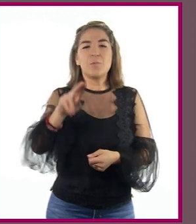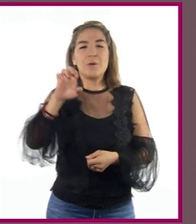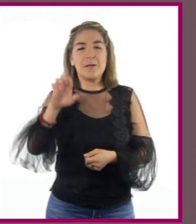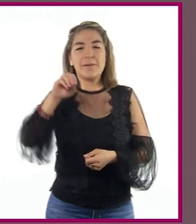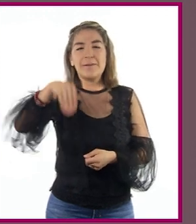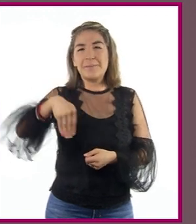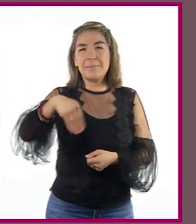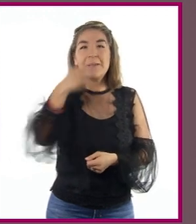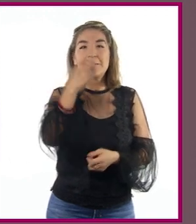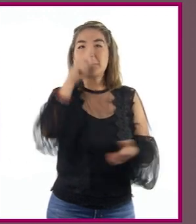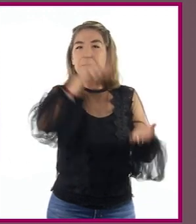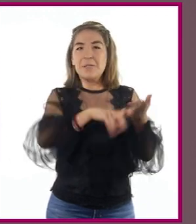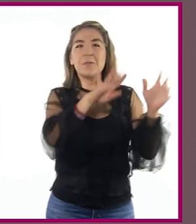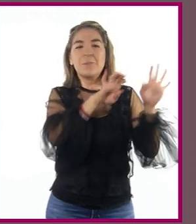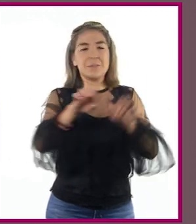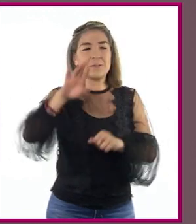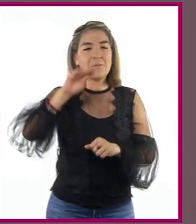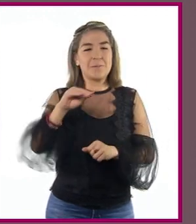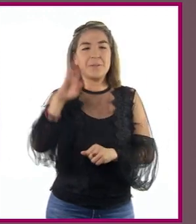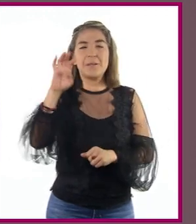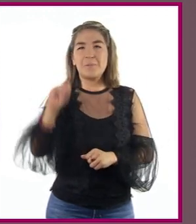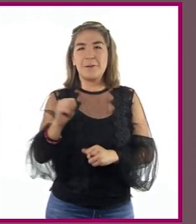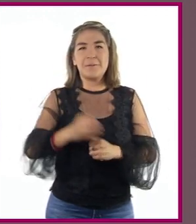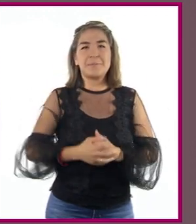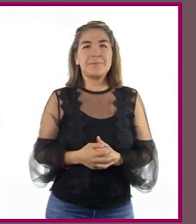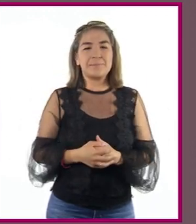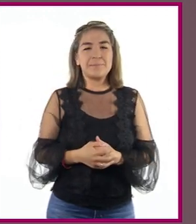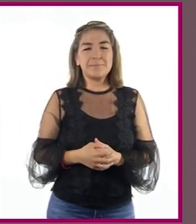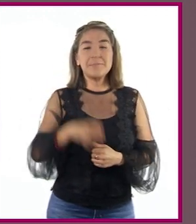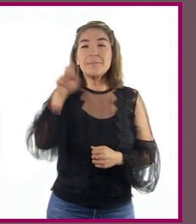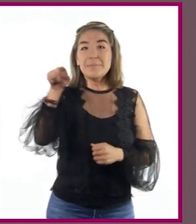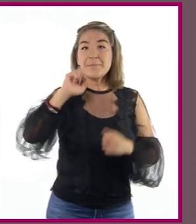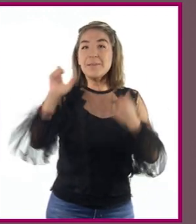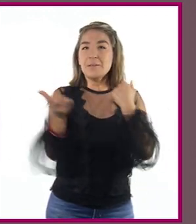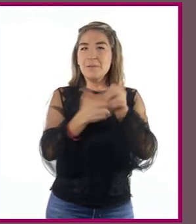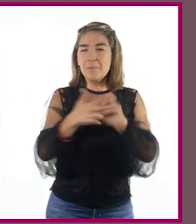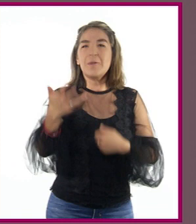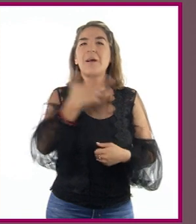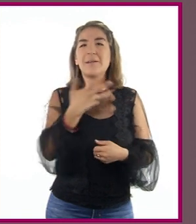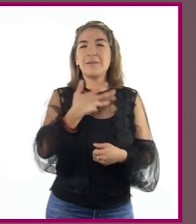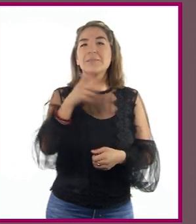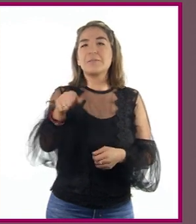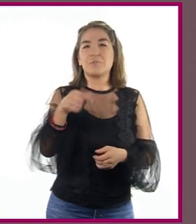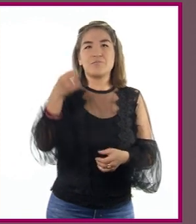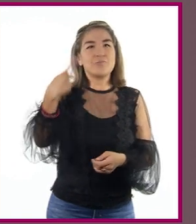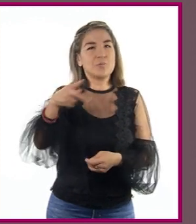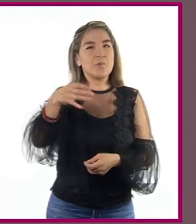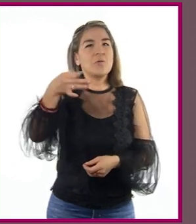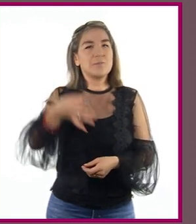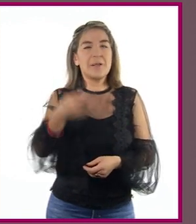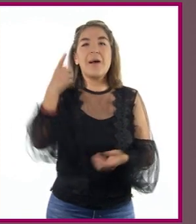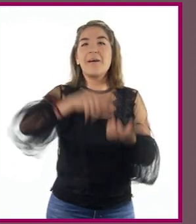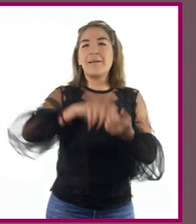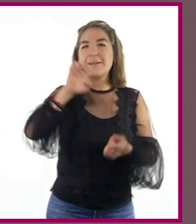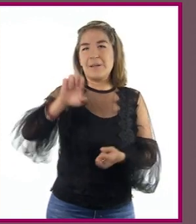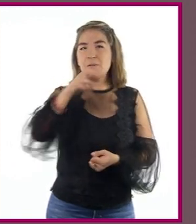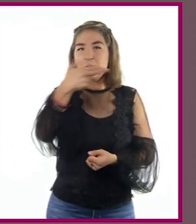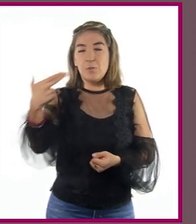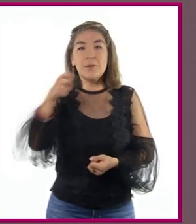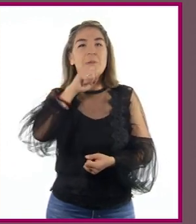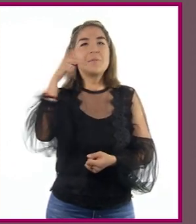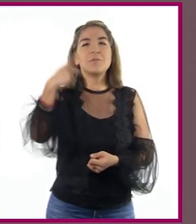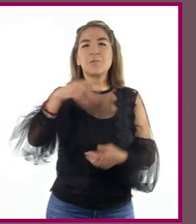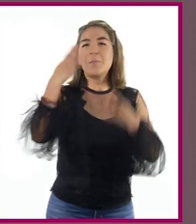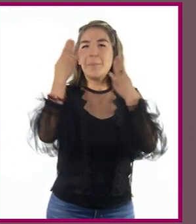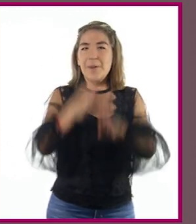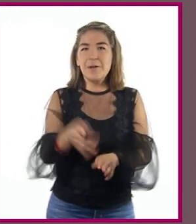UEM, en 1999. Europa tendría una moneda única, el euro, y un Banco